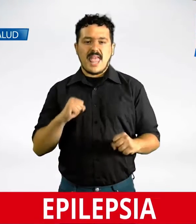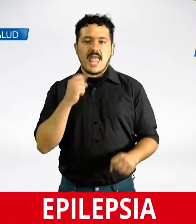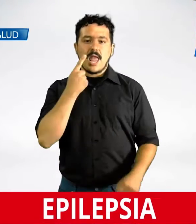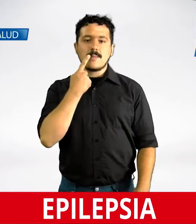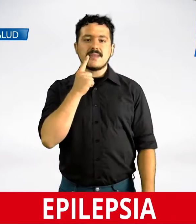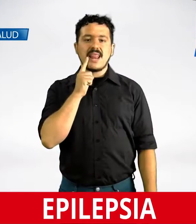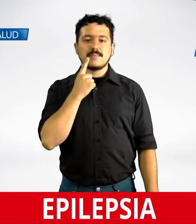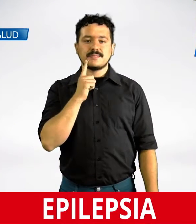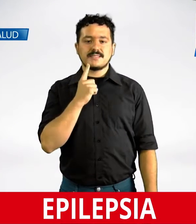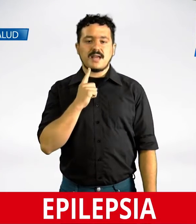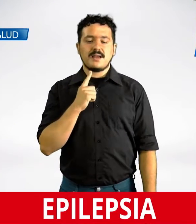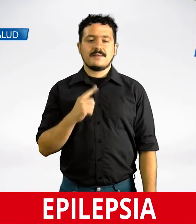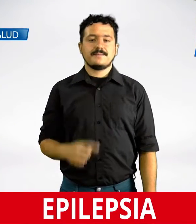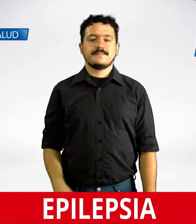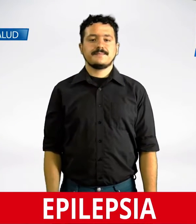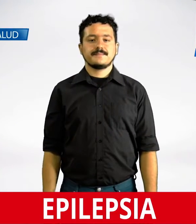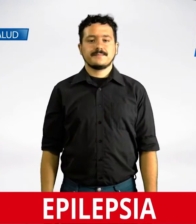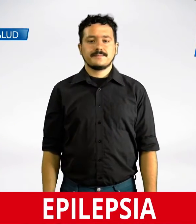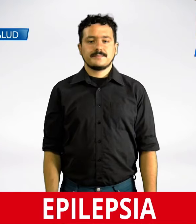Epilepsia